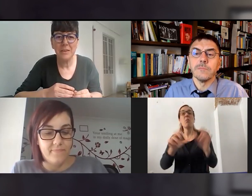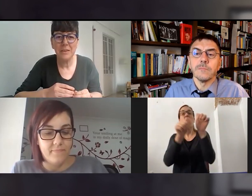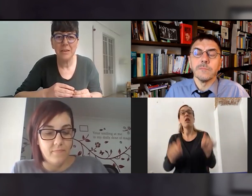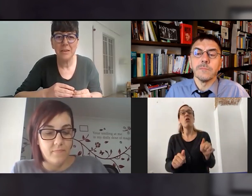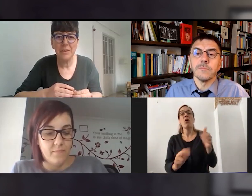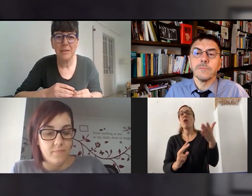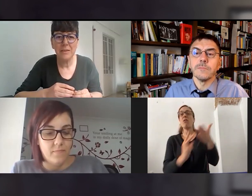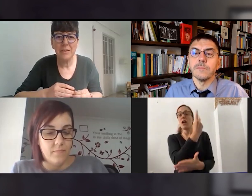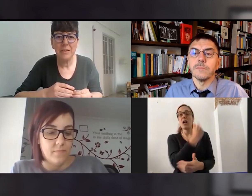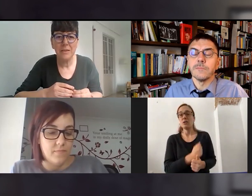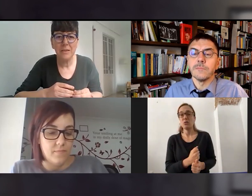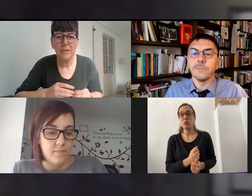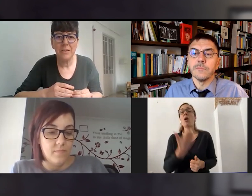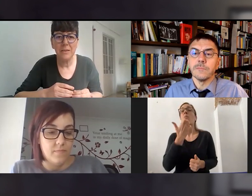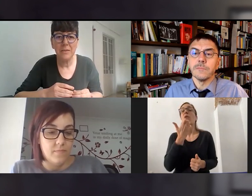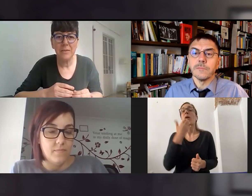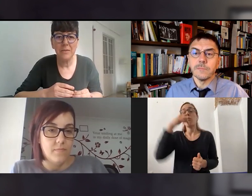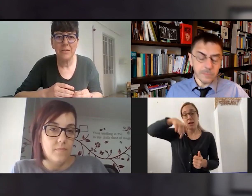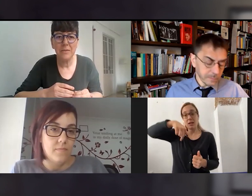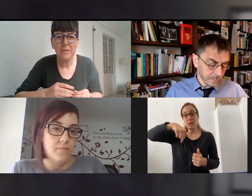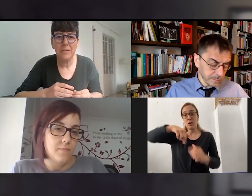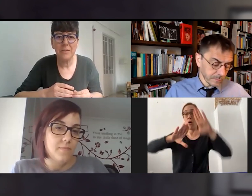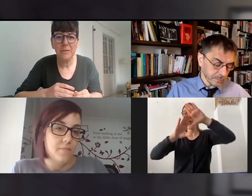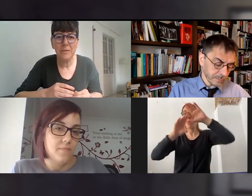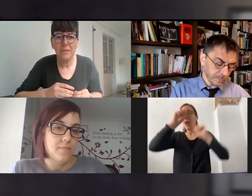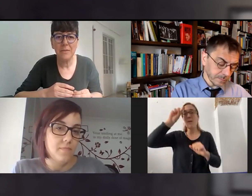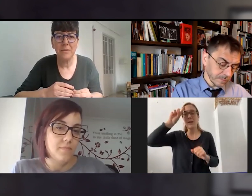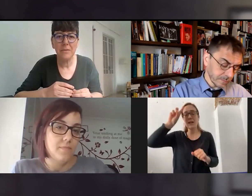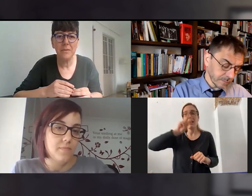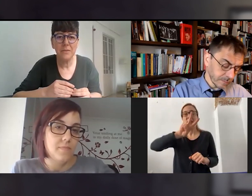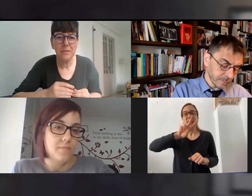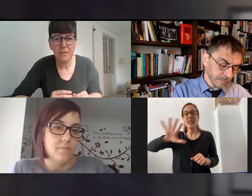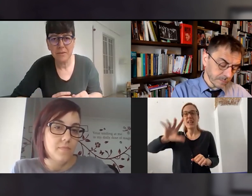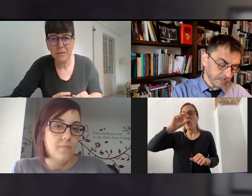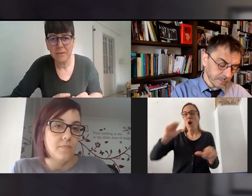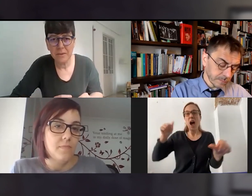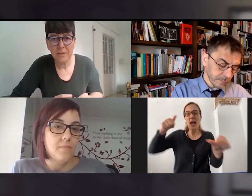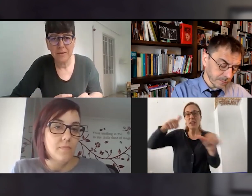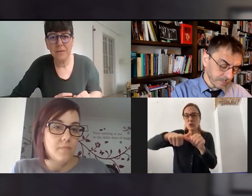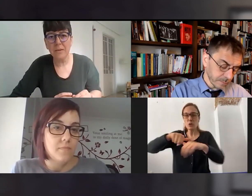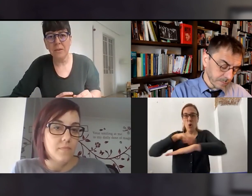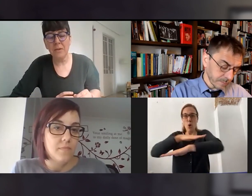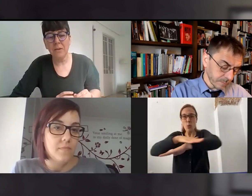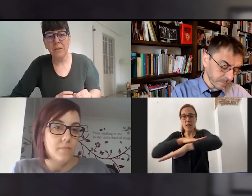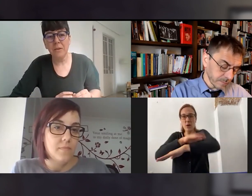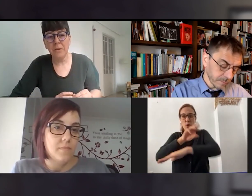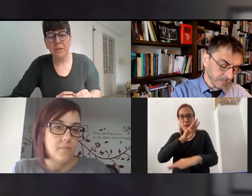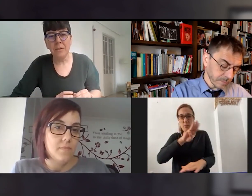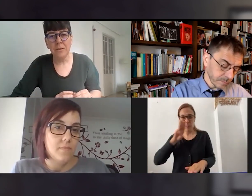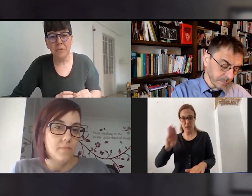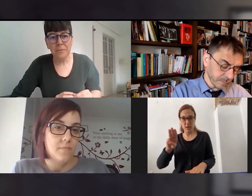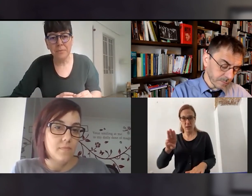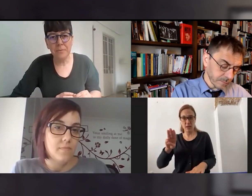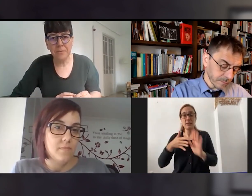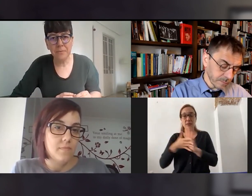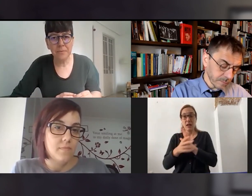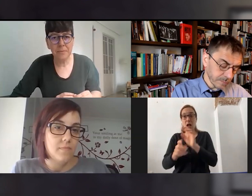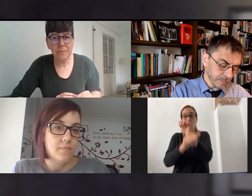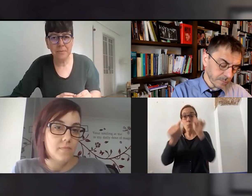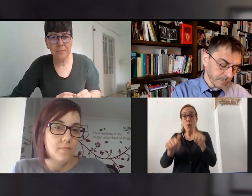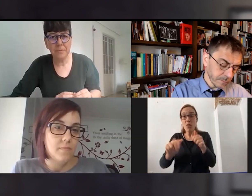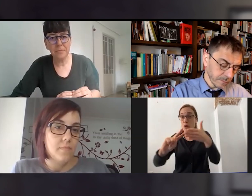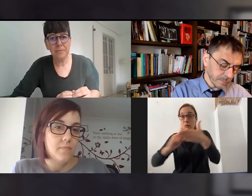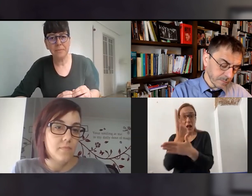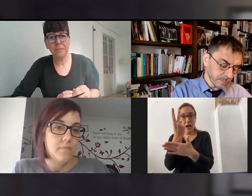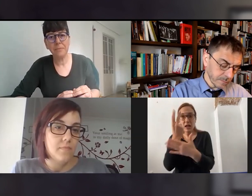en la Comunidad de Madrid nos enfrentamos a 25 años de gobiernos del Partido Popular. 25 años que han consolidado un modelo de fracaso. Porque lo hemos visto